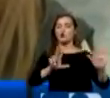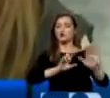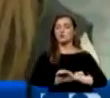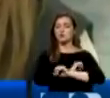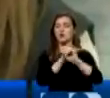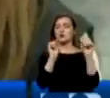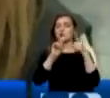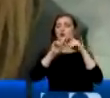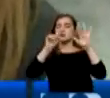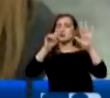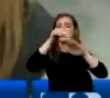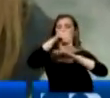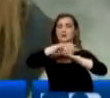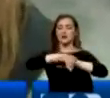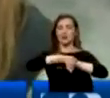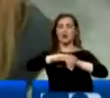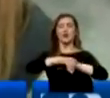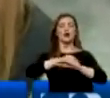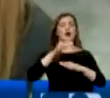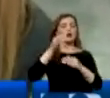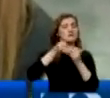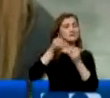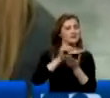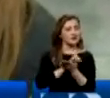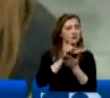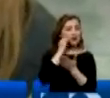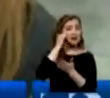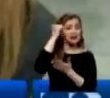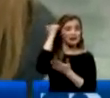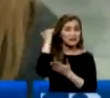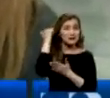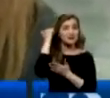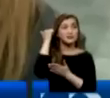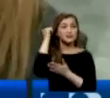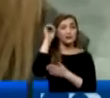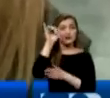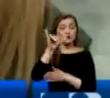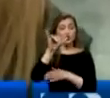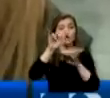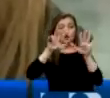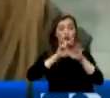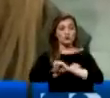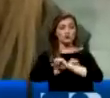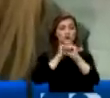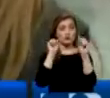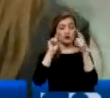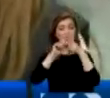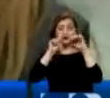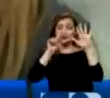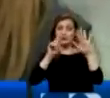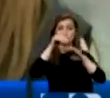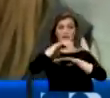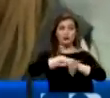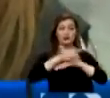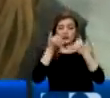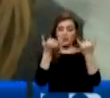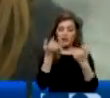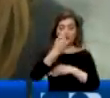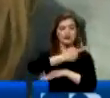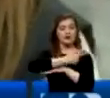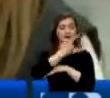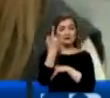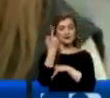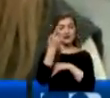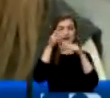semana. Este fin de semana, pues hemos atendido desde ayer sábado, de 8 de la mañana a 18 horas, y hoy día de elecciones